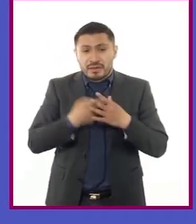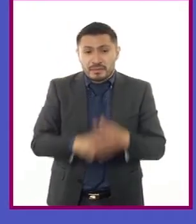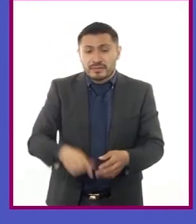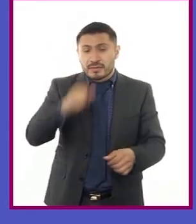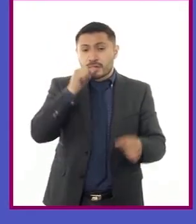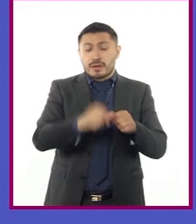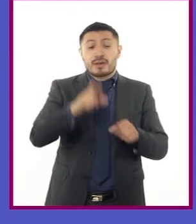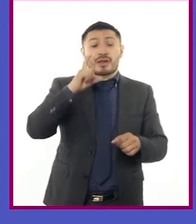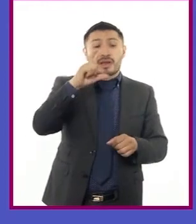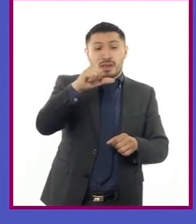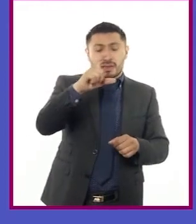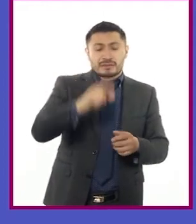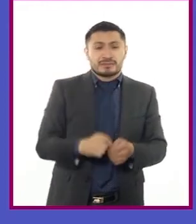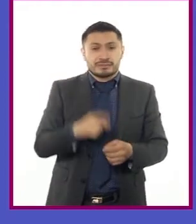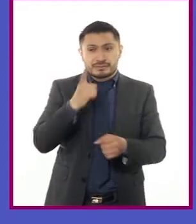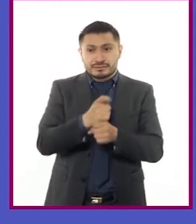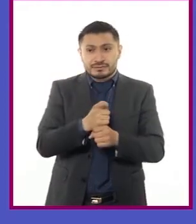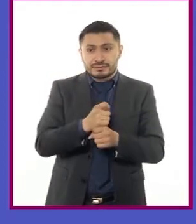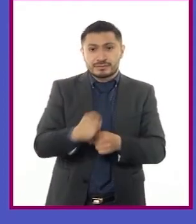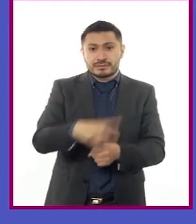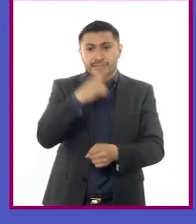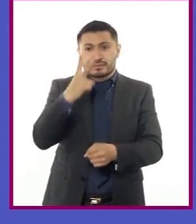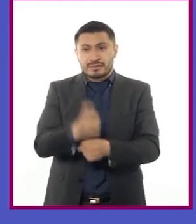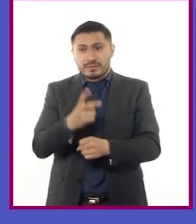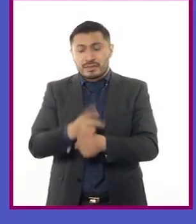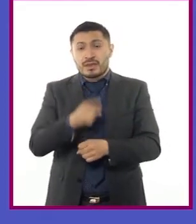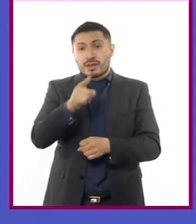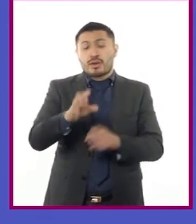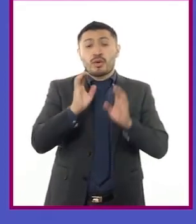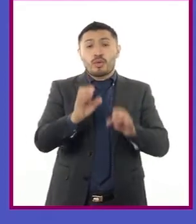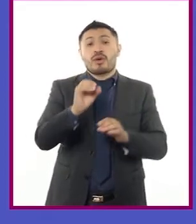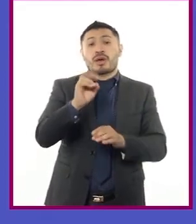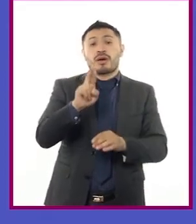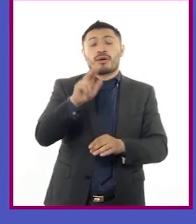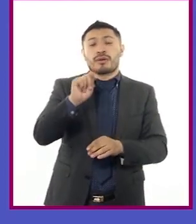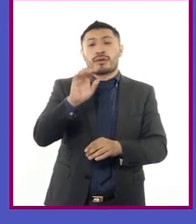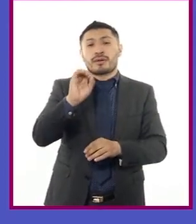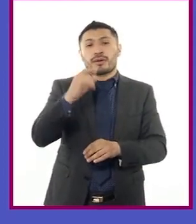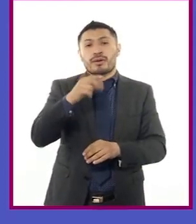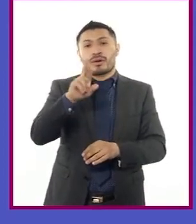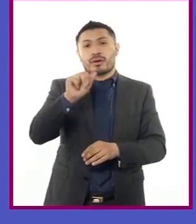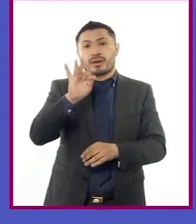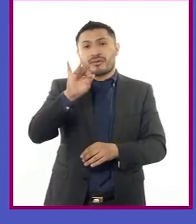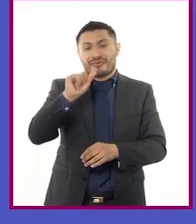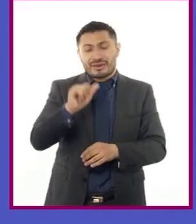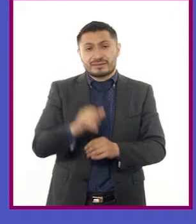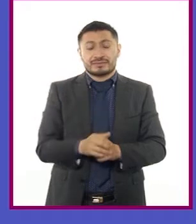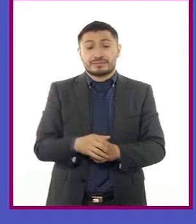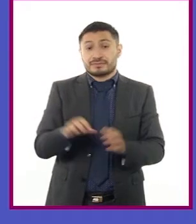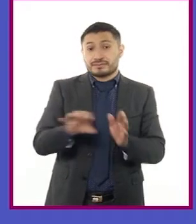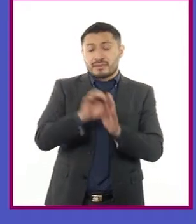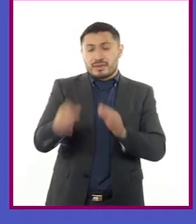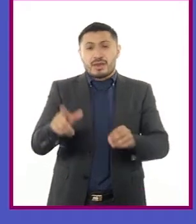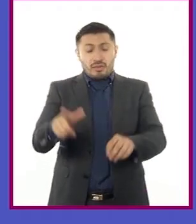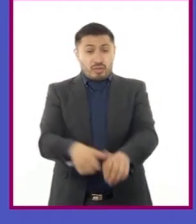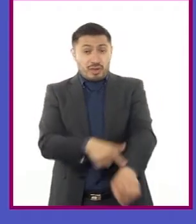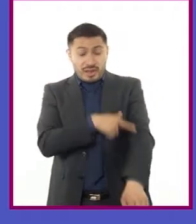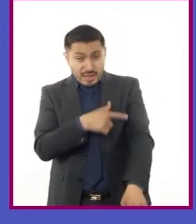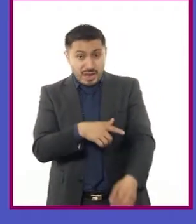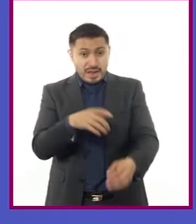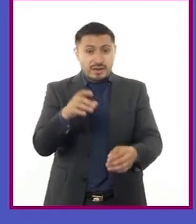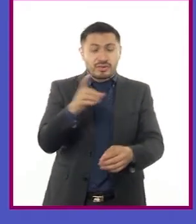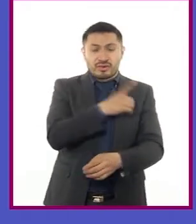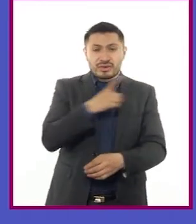mayúscula. Segundo, debemos cuidar la acentuación de las palabras. En este caso, extensión debe llevar